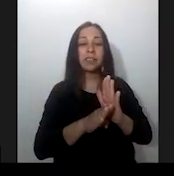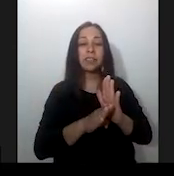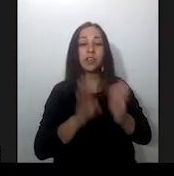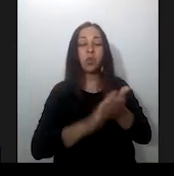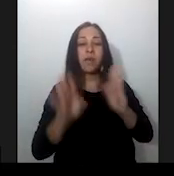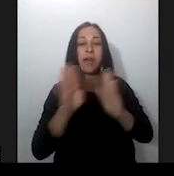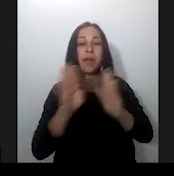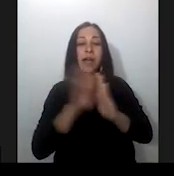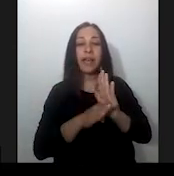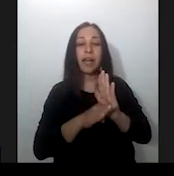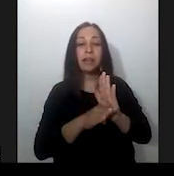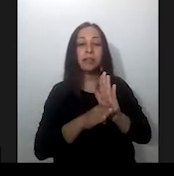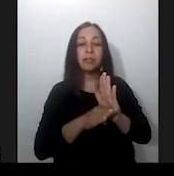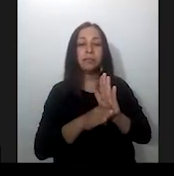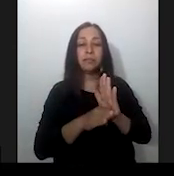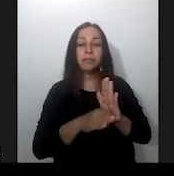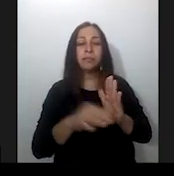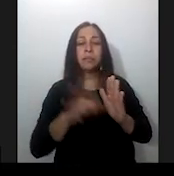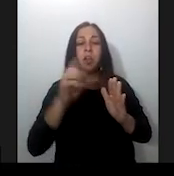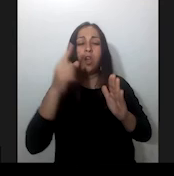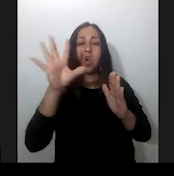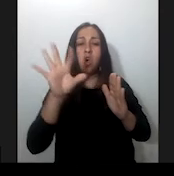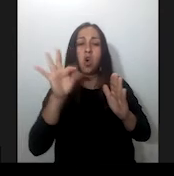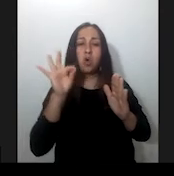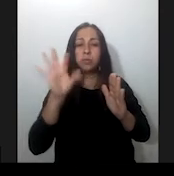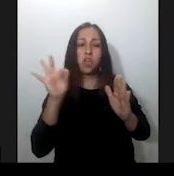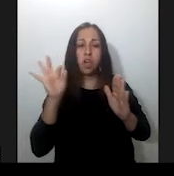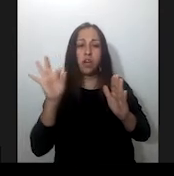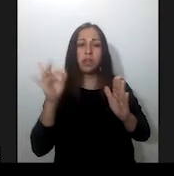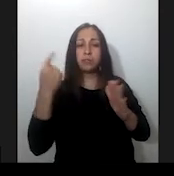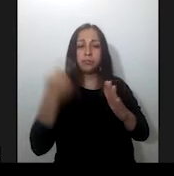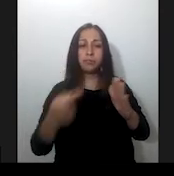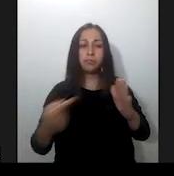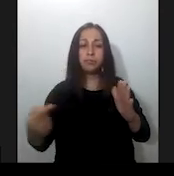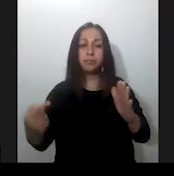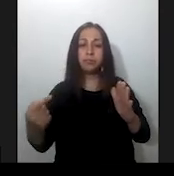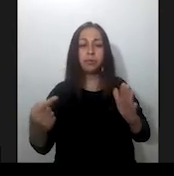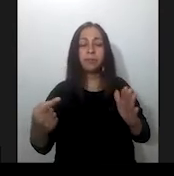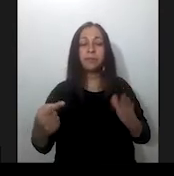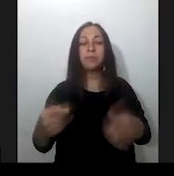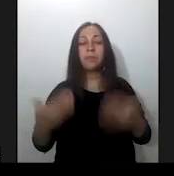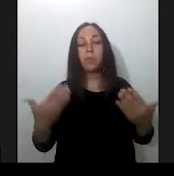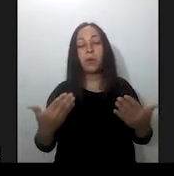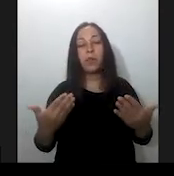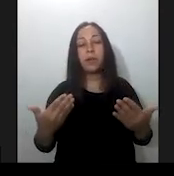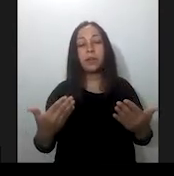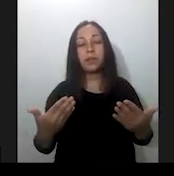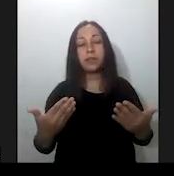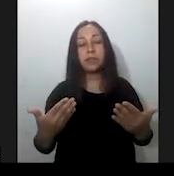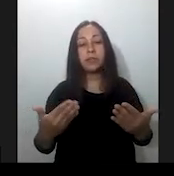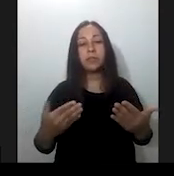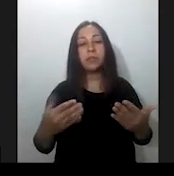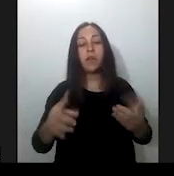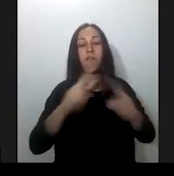regla. Creamos una nueva regla y tenemos muchas opciones a la hora de crear un formato condicional.